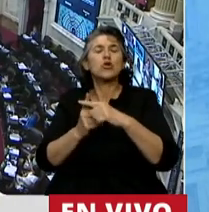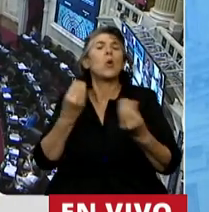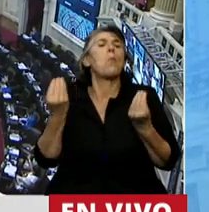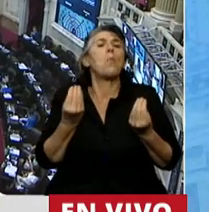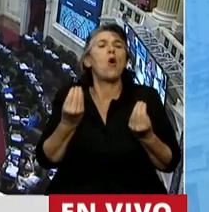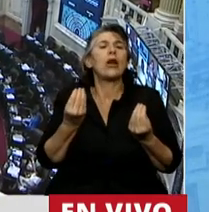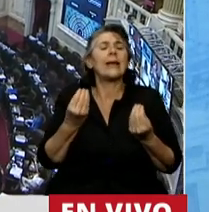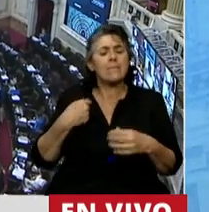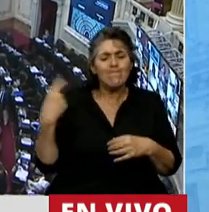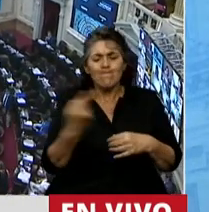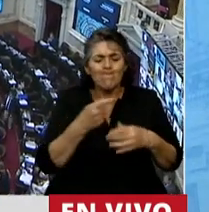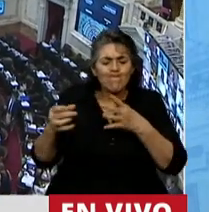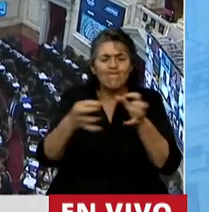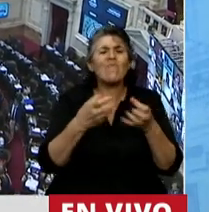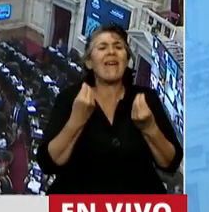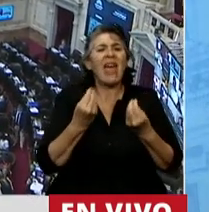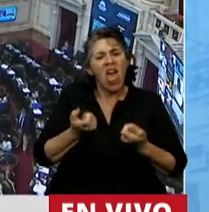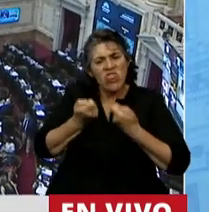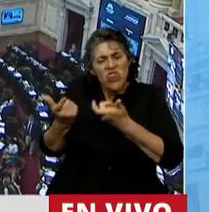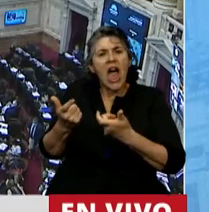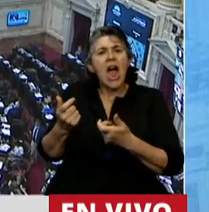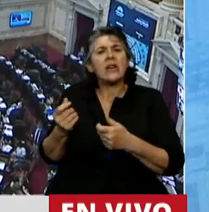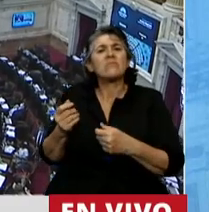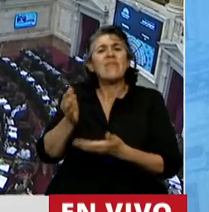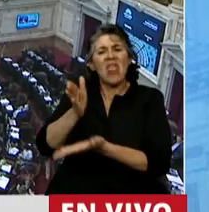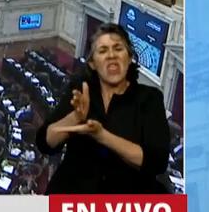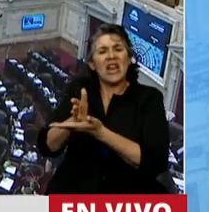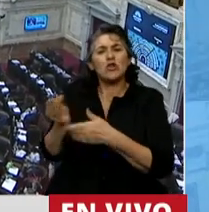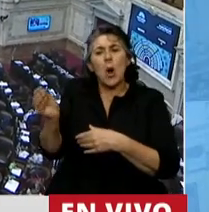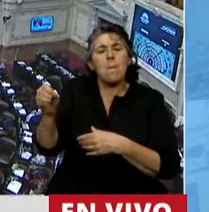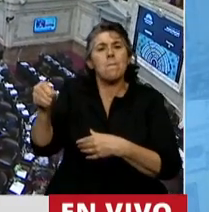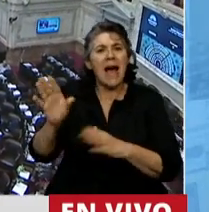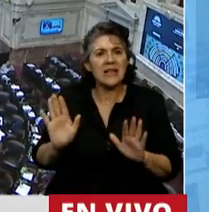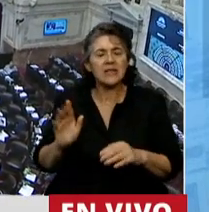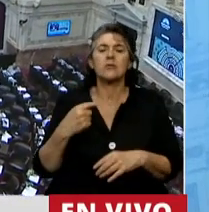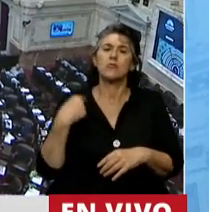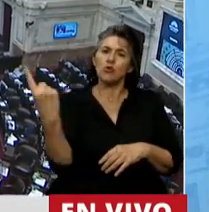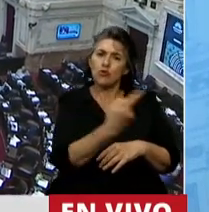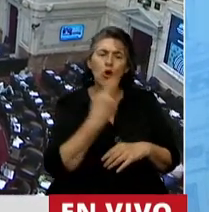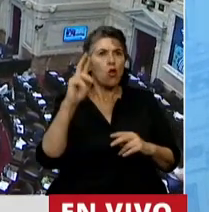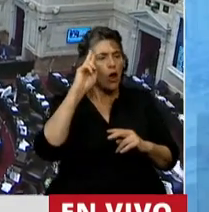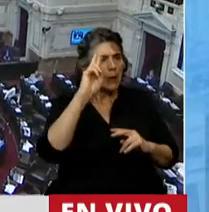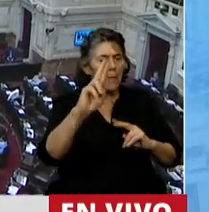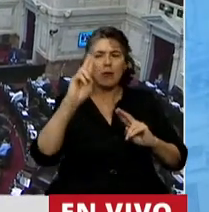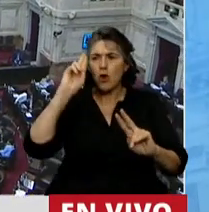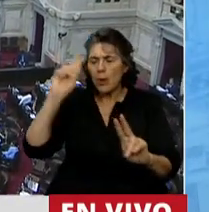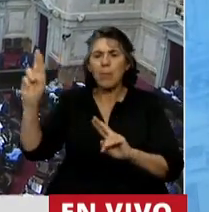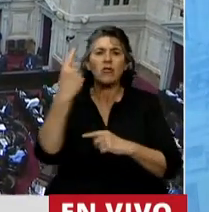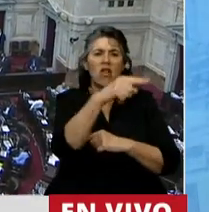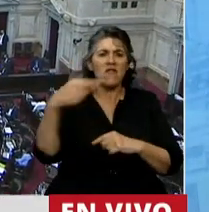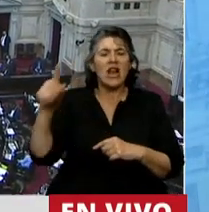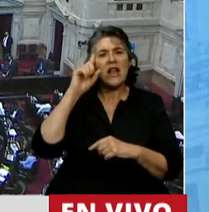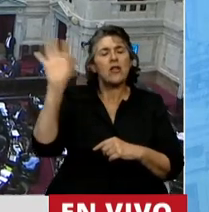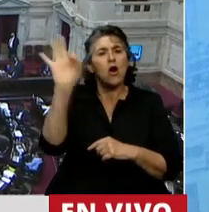de derechos y porque lo hemos podido hacer en un marco de tolerancia y de respeto. Cuando